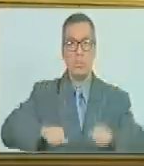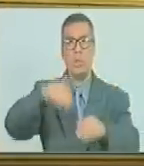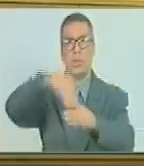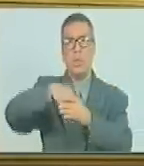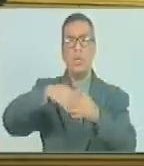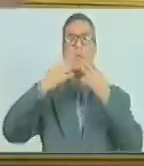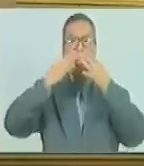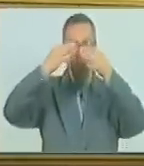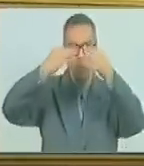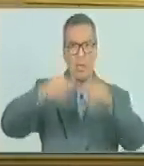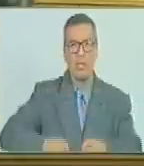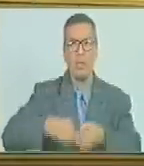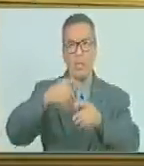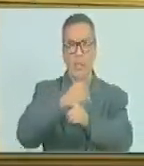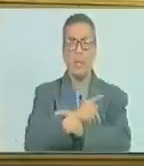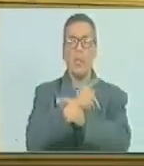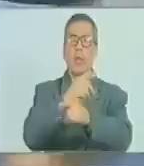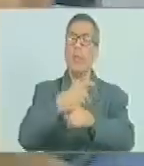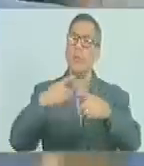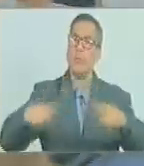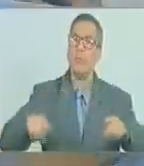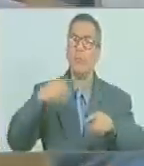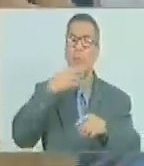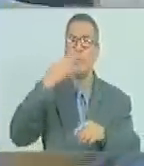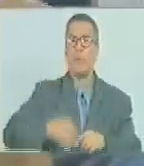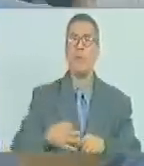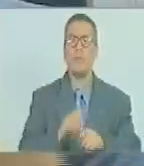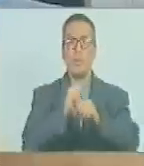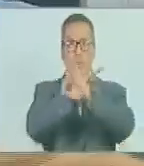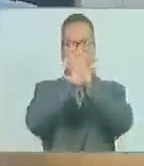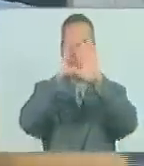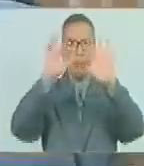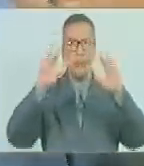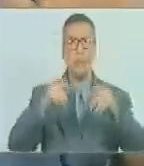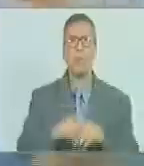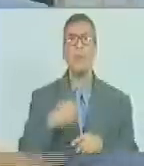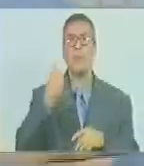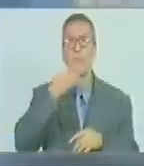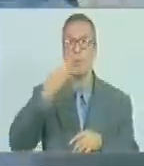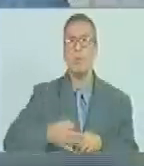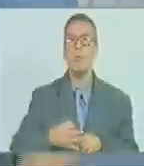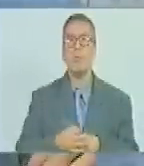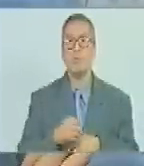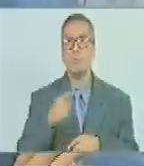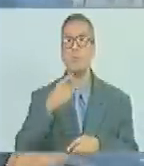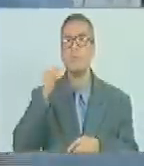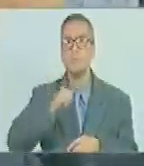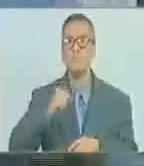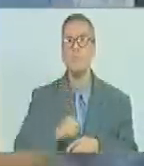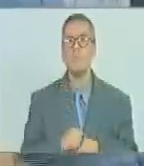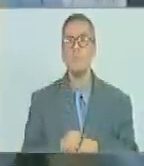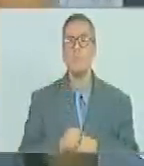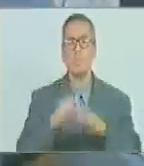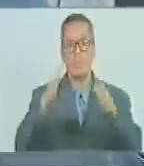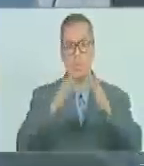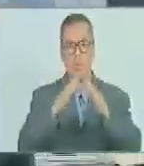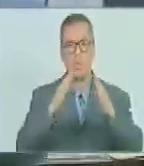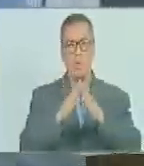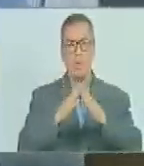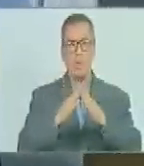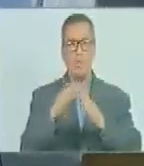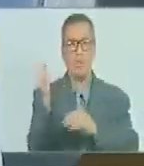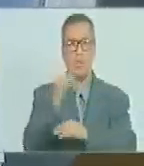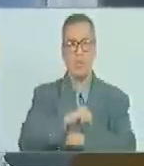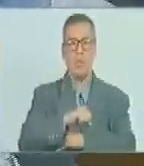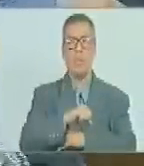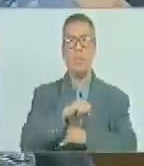electoral verdaderamente democrático, verdaderamente transparente, verdaderamente eficiente en la casa que vence